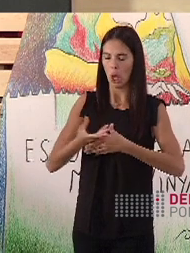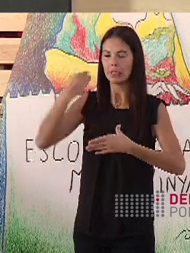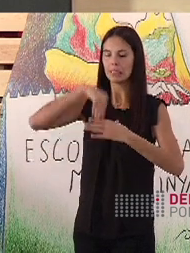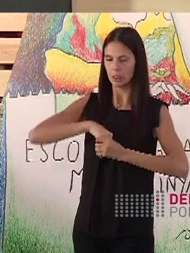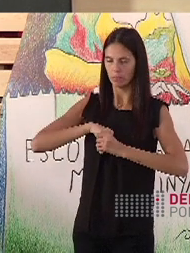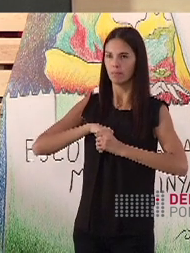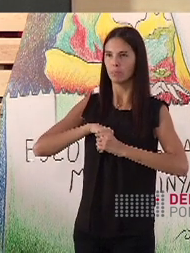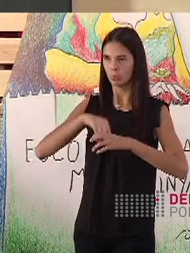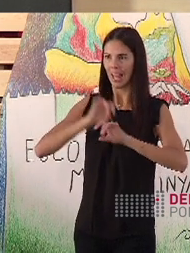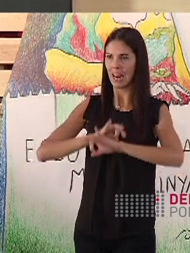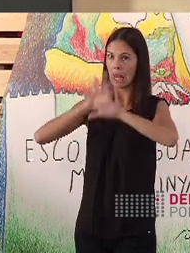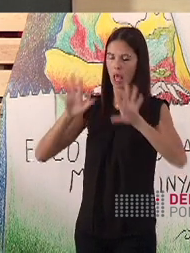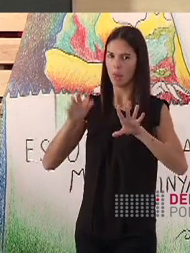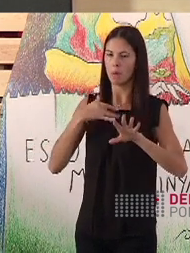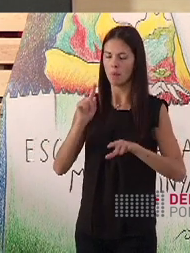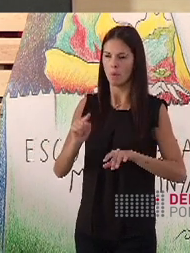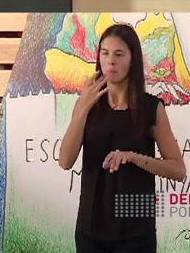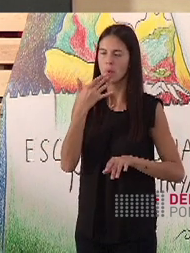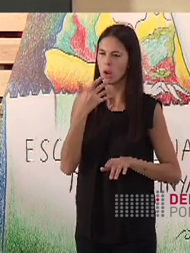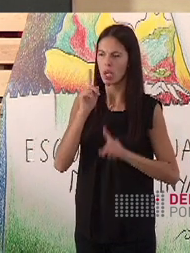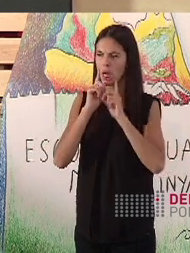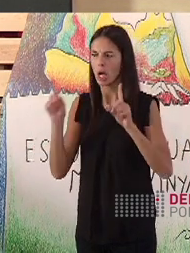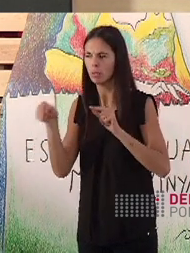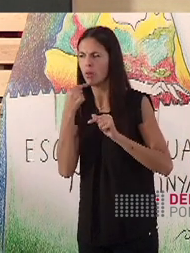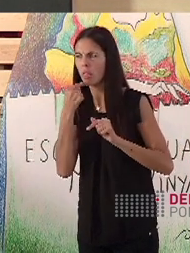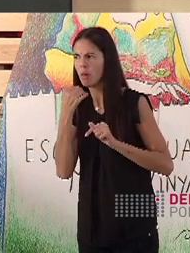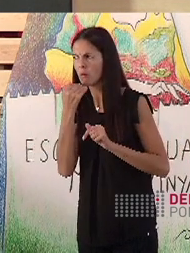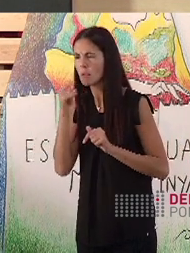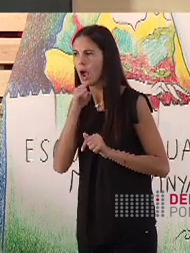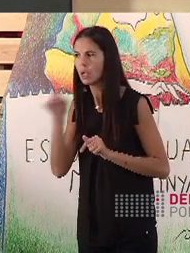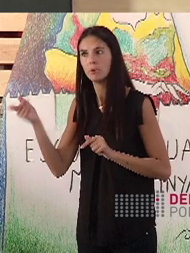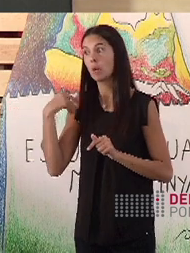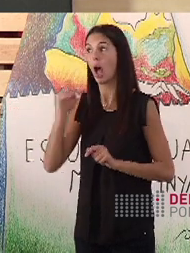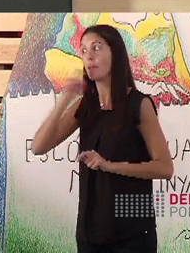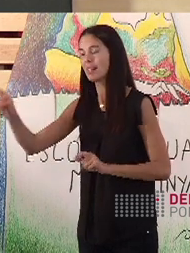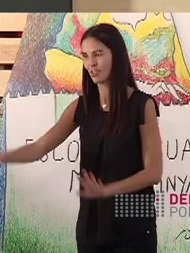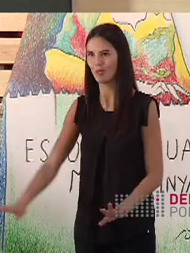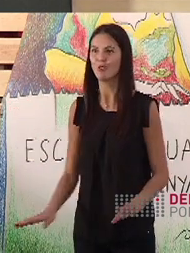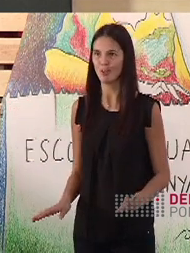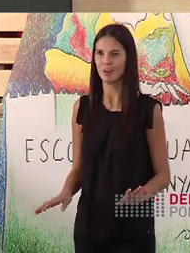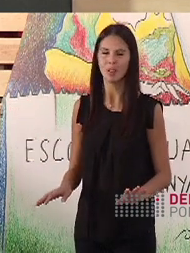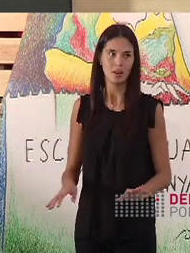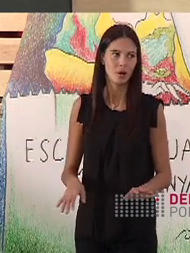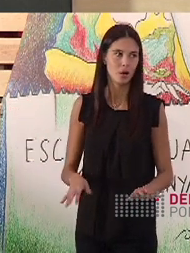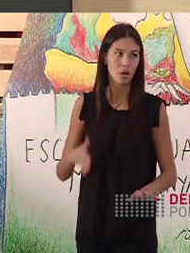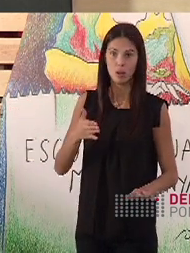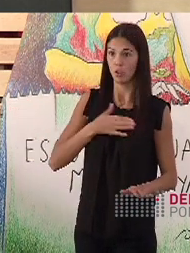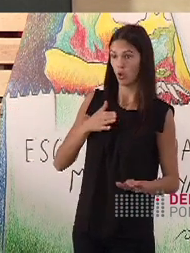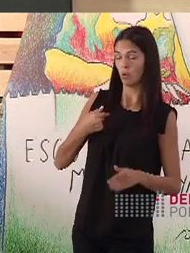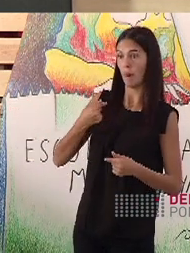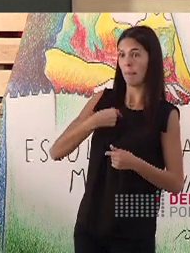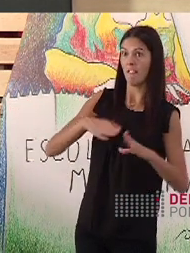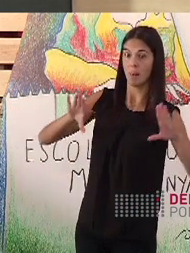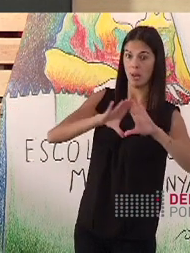las primeras en que, como se te vaya a ti un poquito la olla, enseguida te dan un toque. Bueno, y no te digo a mí feminista,